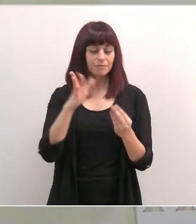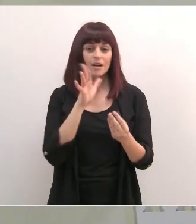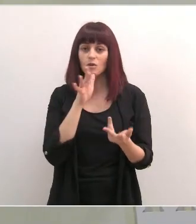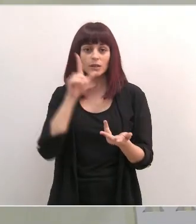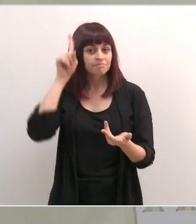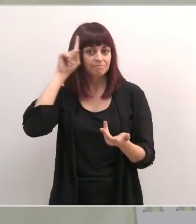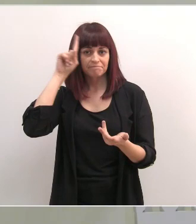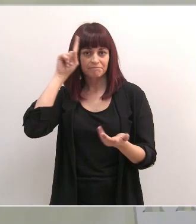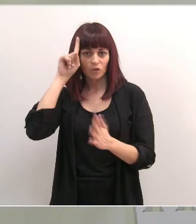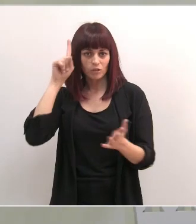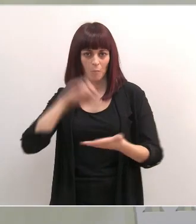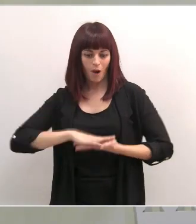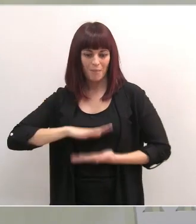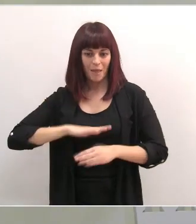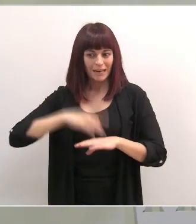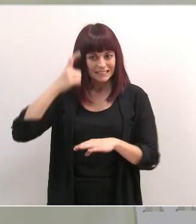de saber